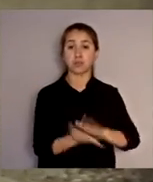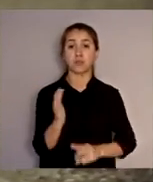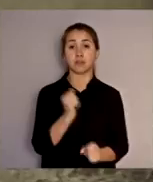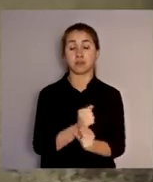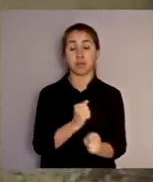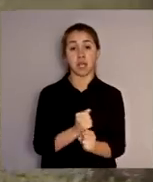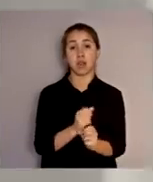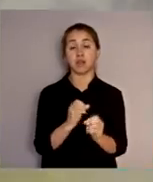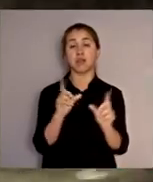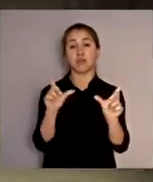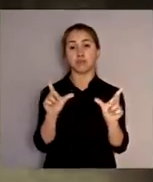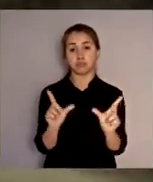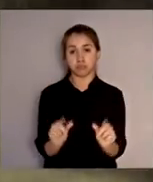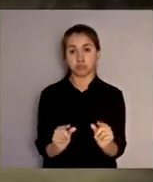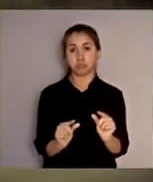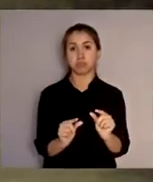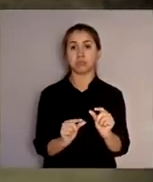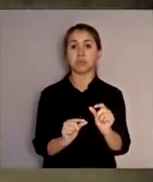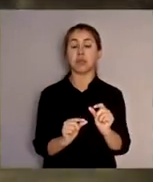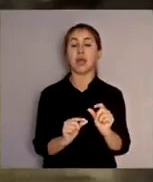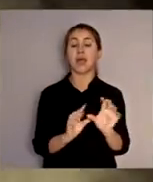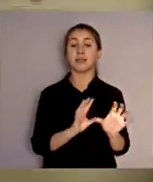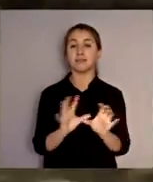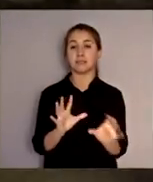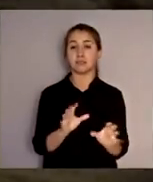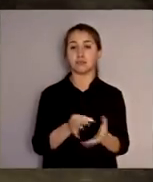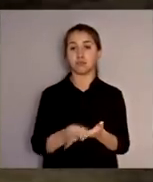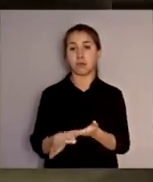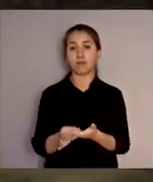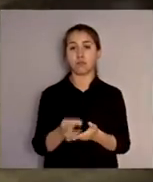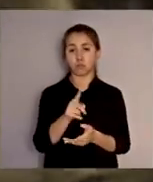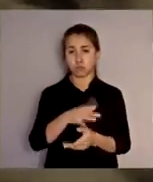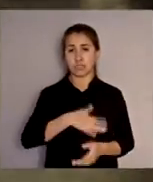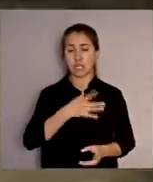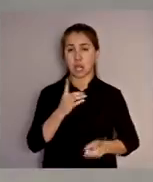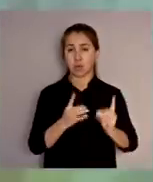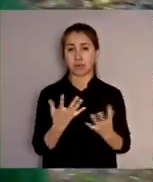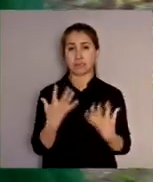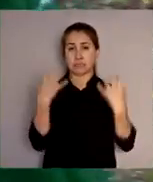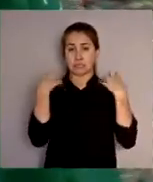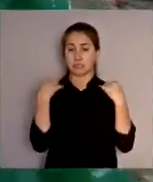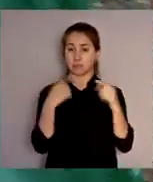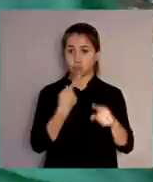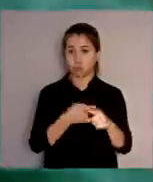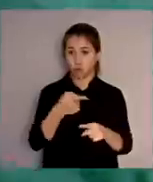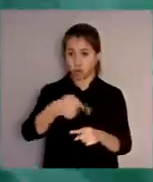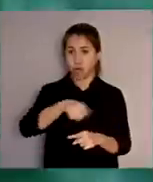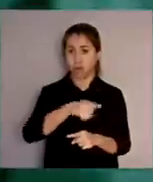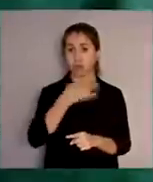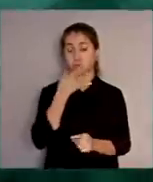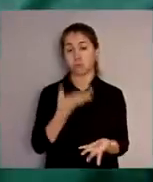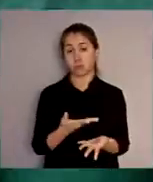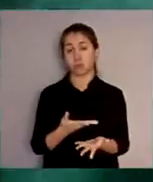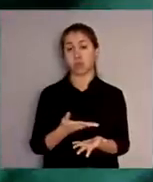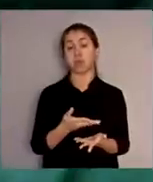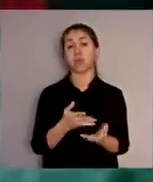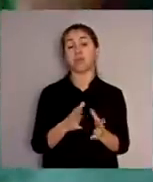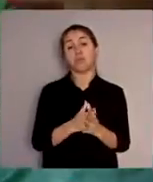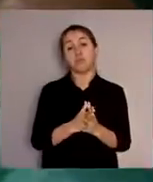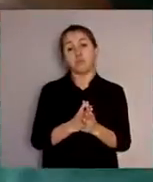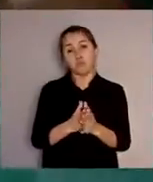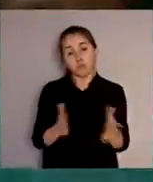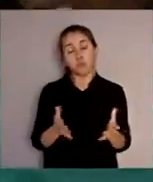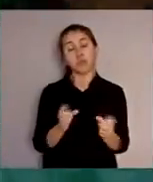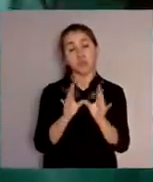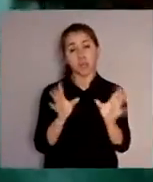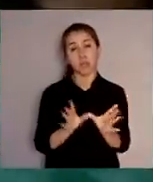se produce una baja en la actividad en el pueblo. ¿Se sentía alguna responsabilidad por ellos? Porque en el fondo debe ser muy... Yo